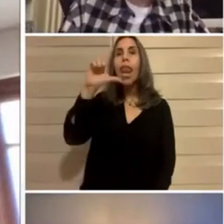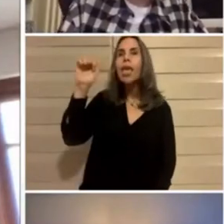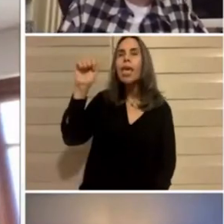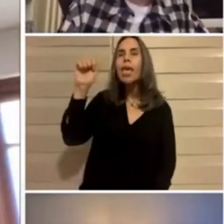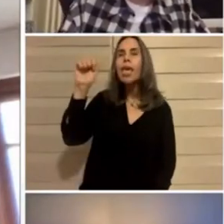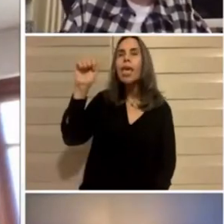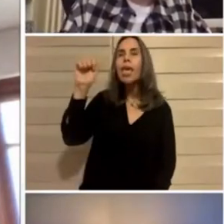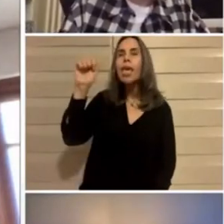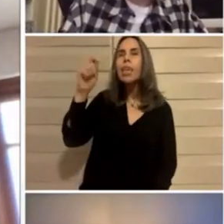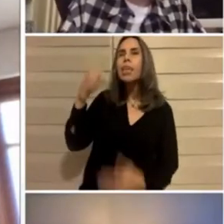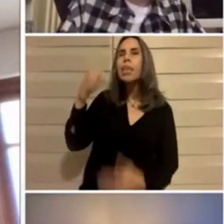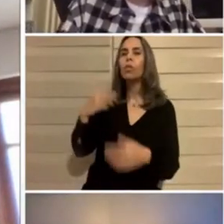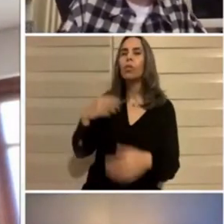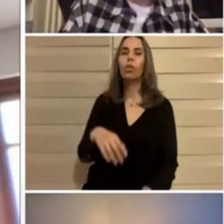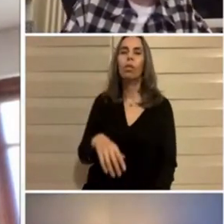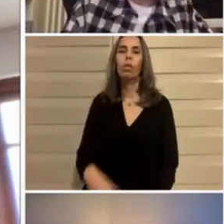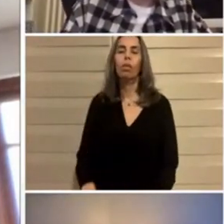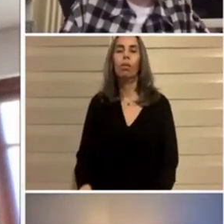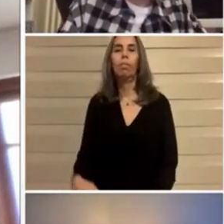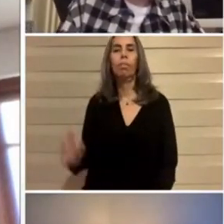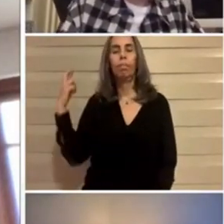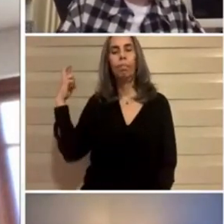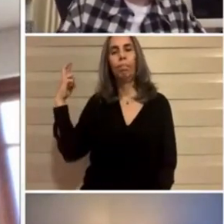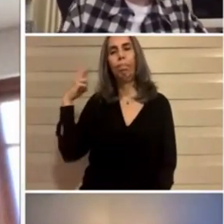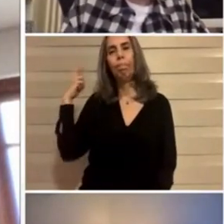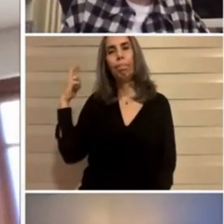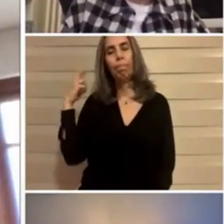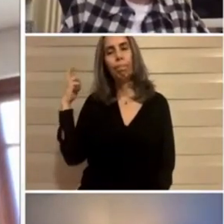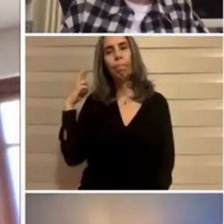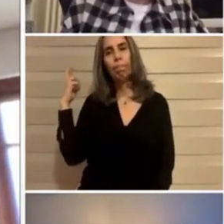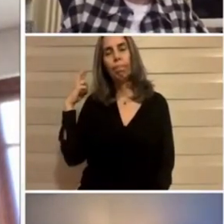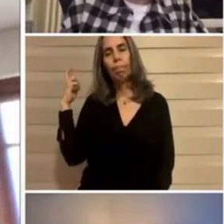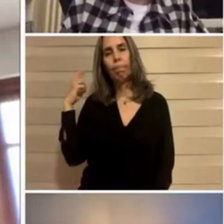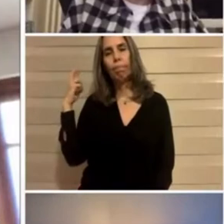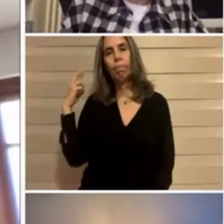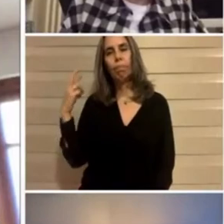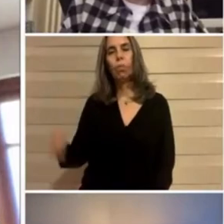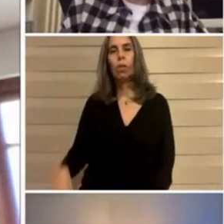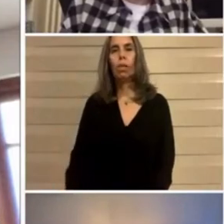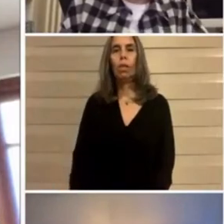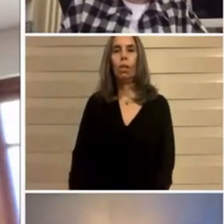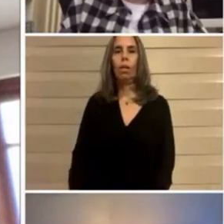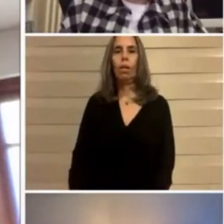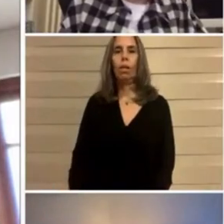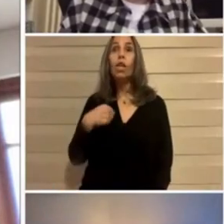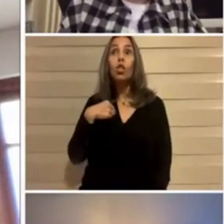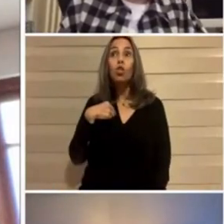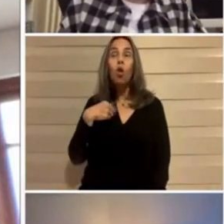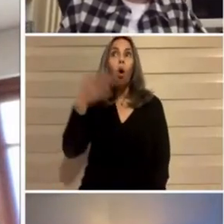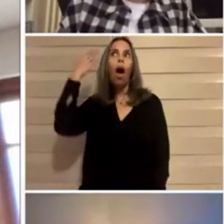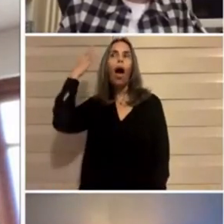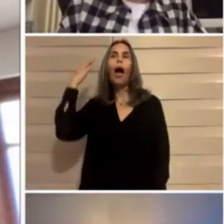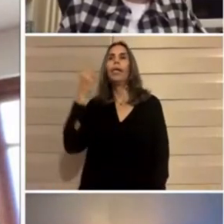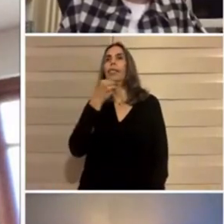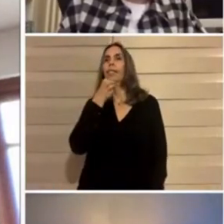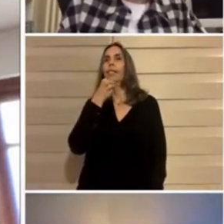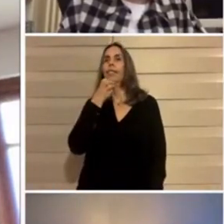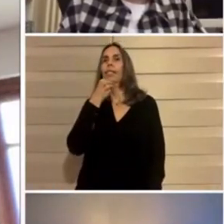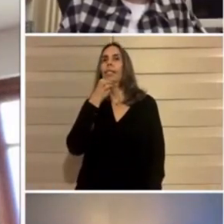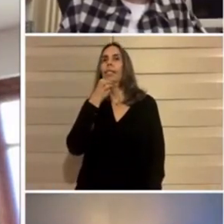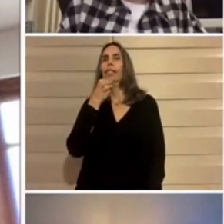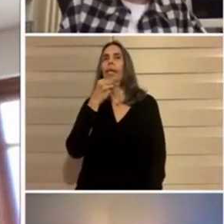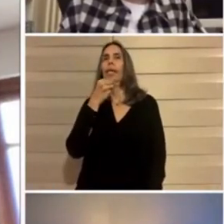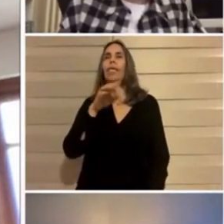información está ahí en internet. Cuando yo era una niña y teníamos que hacer una tarea, si no había enciclopedia en tu